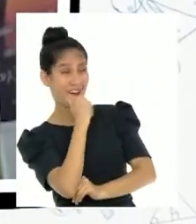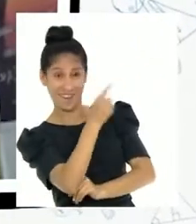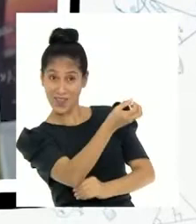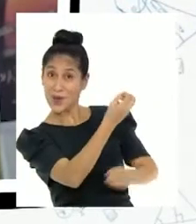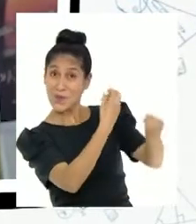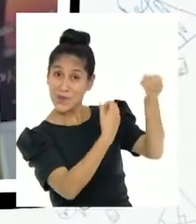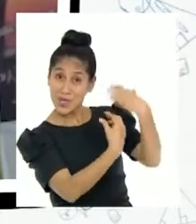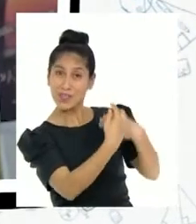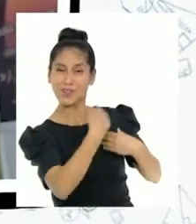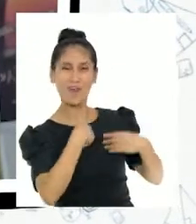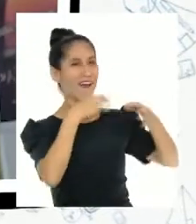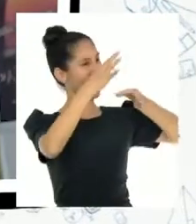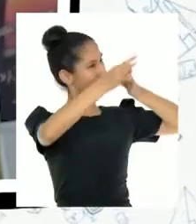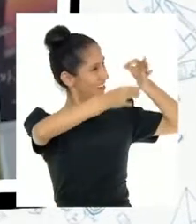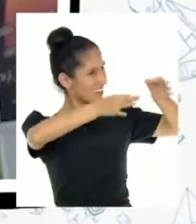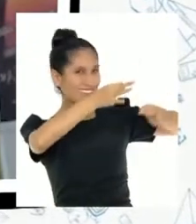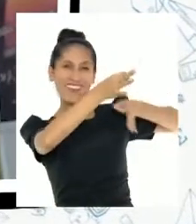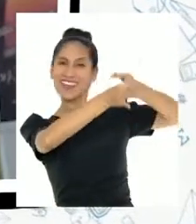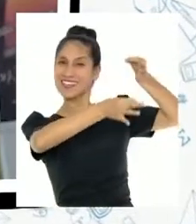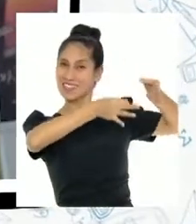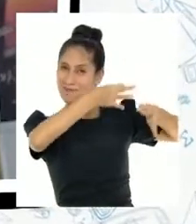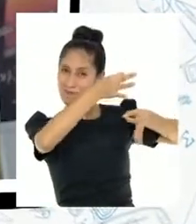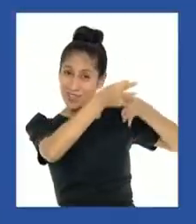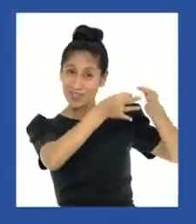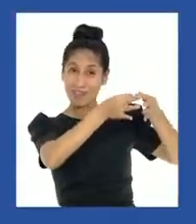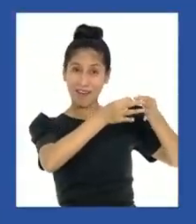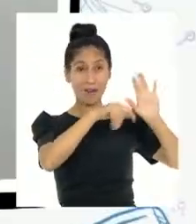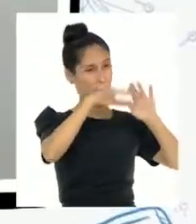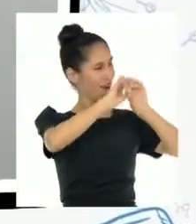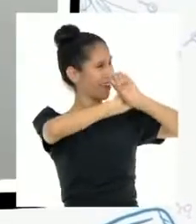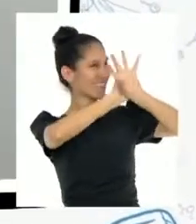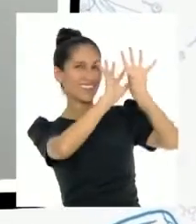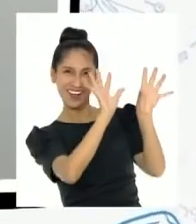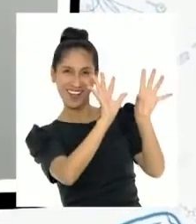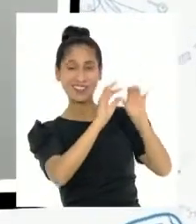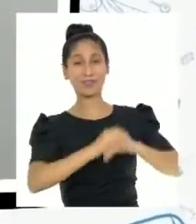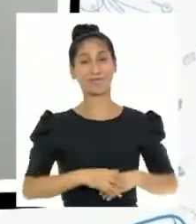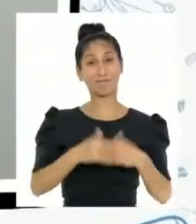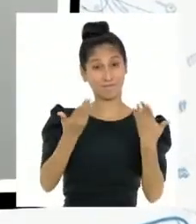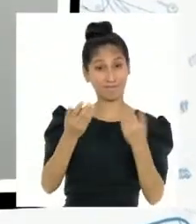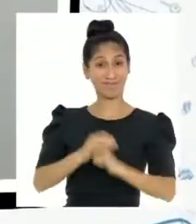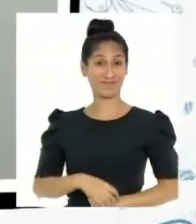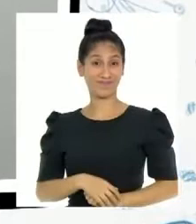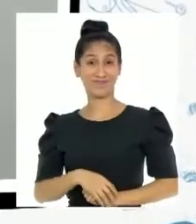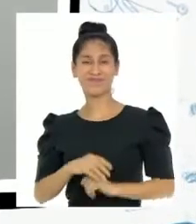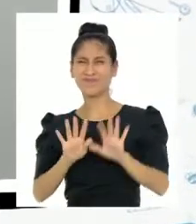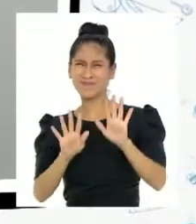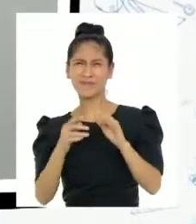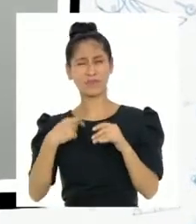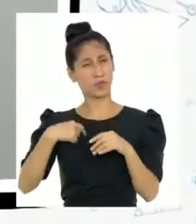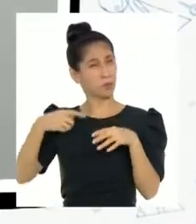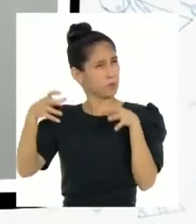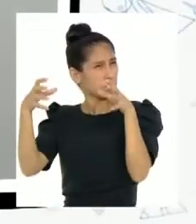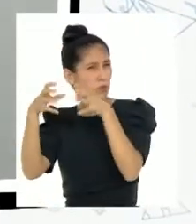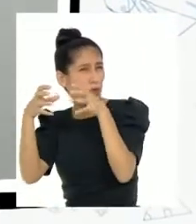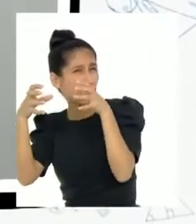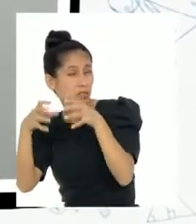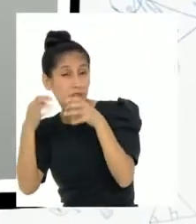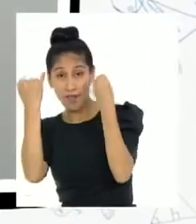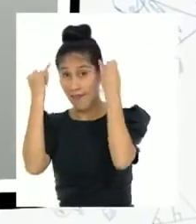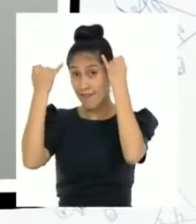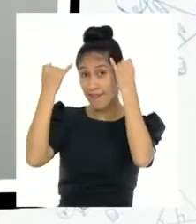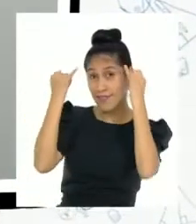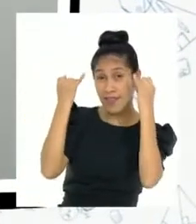de una manera más diferente y más comprensible. Desde Comete, como organización, en Ideas en